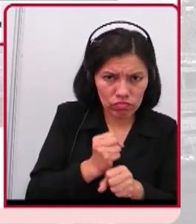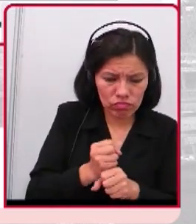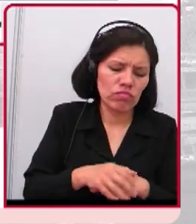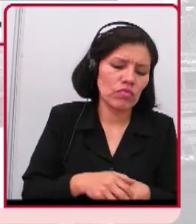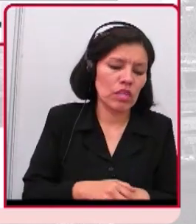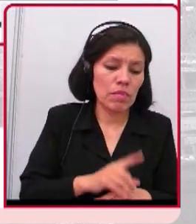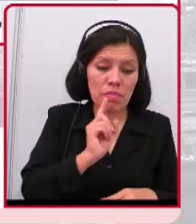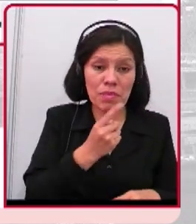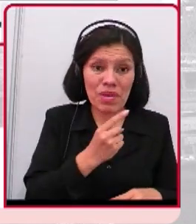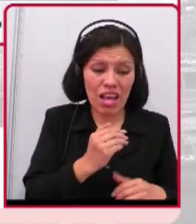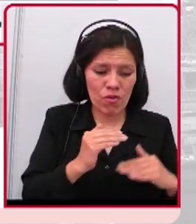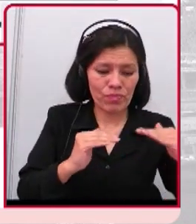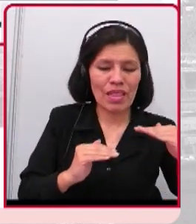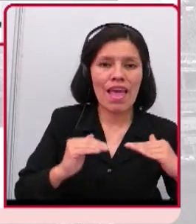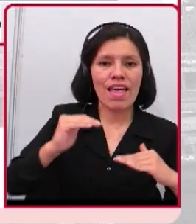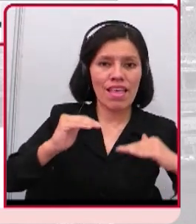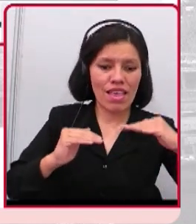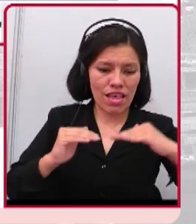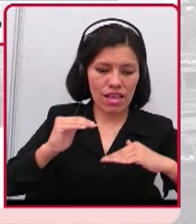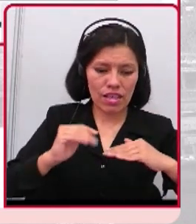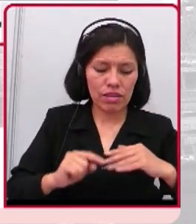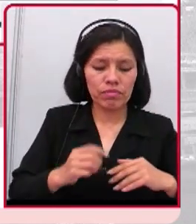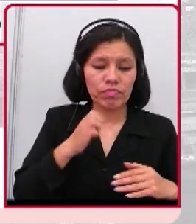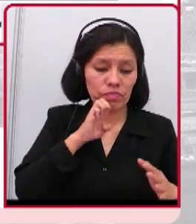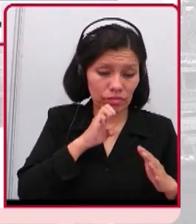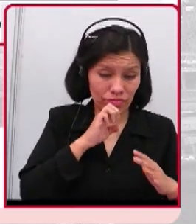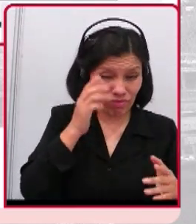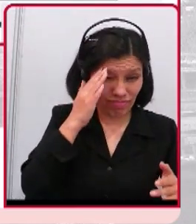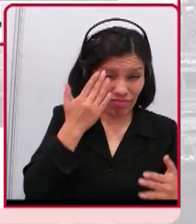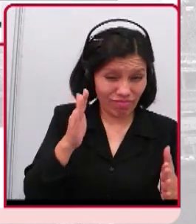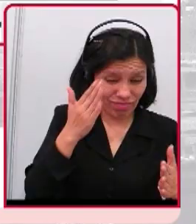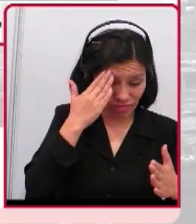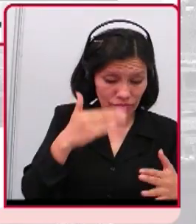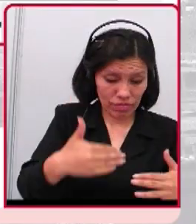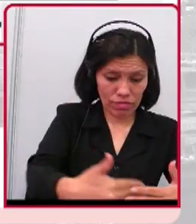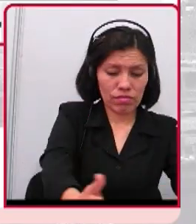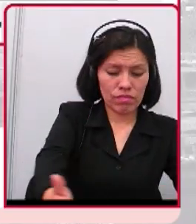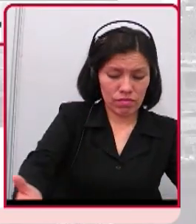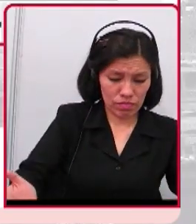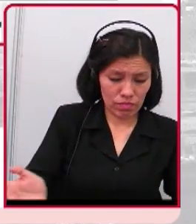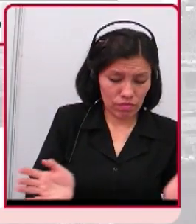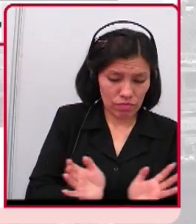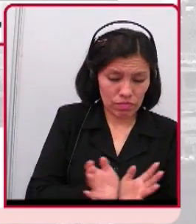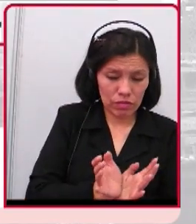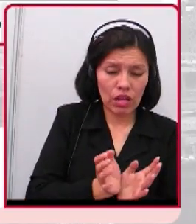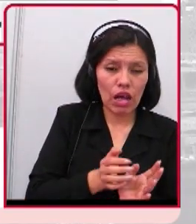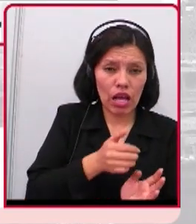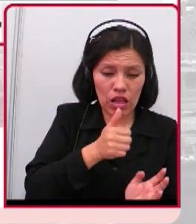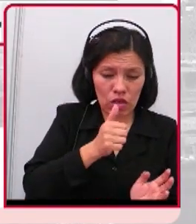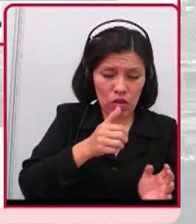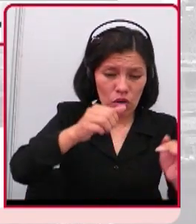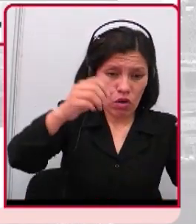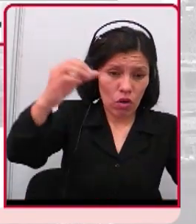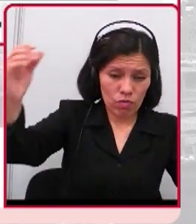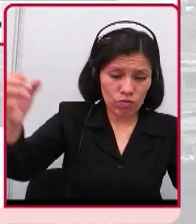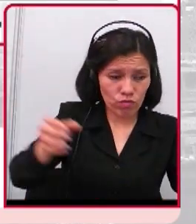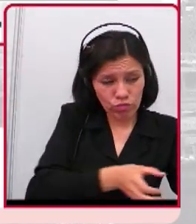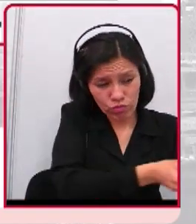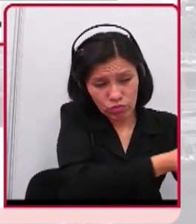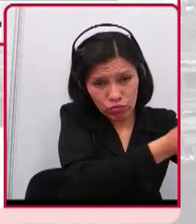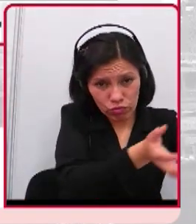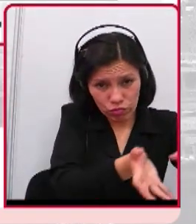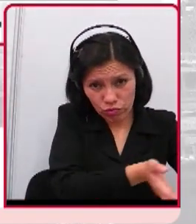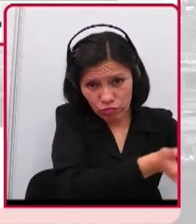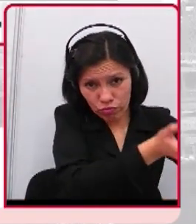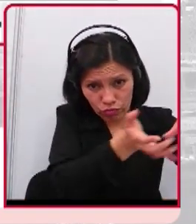estabilidad. Nosotros sabemos que en un espesador de relaves necesitamos mantener un balance de masa, es decir, todo lo que ingresa tiene que